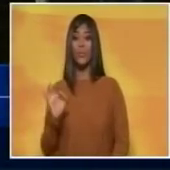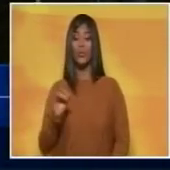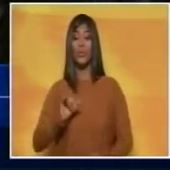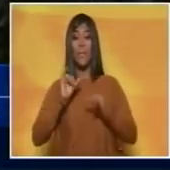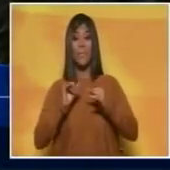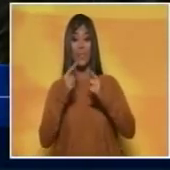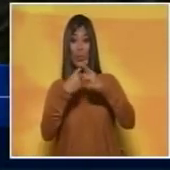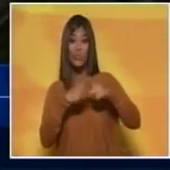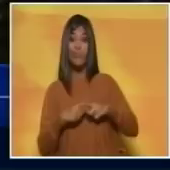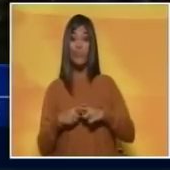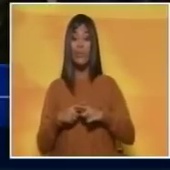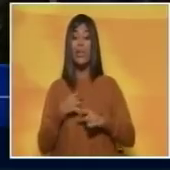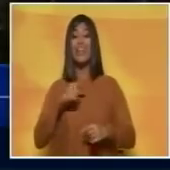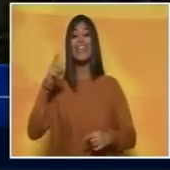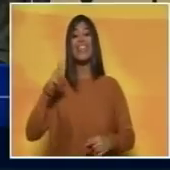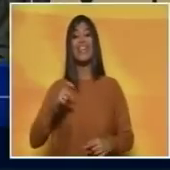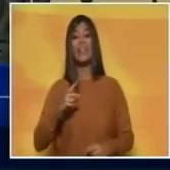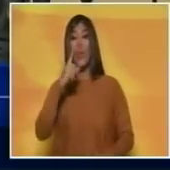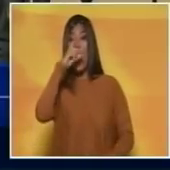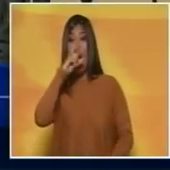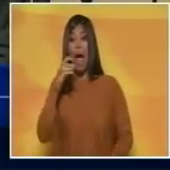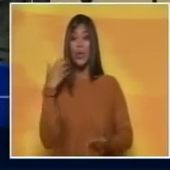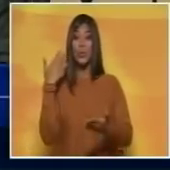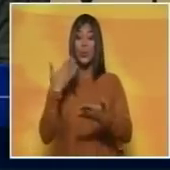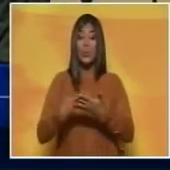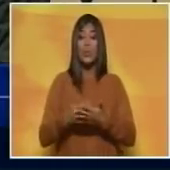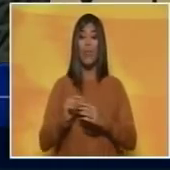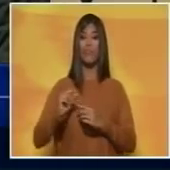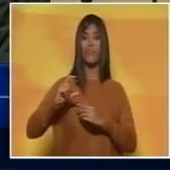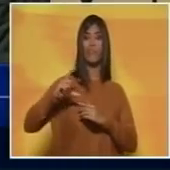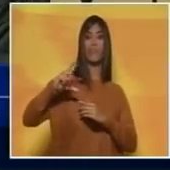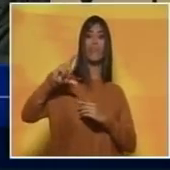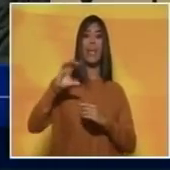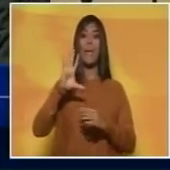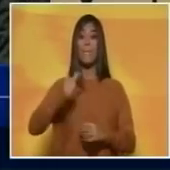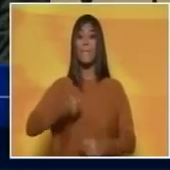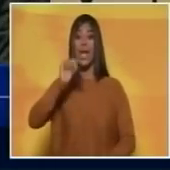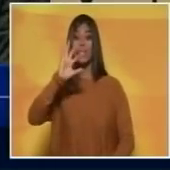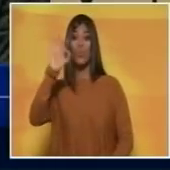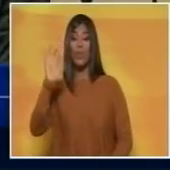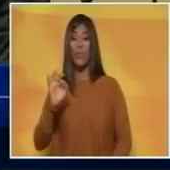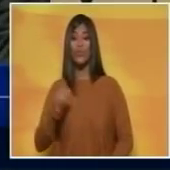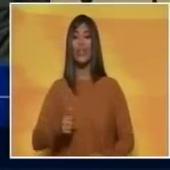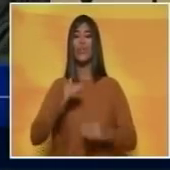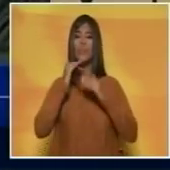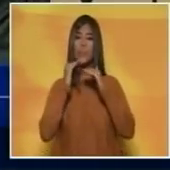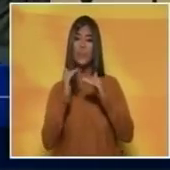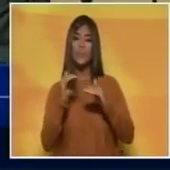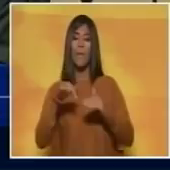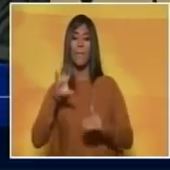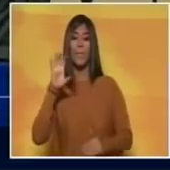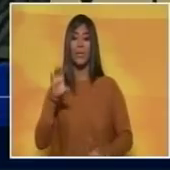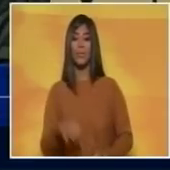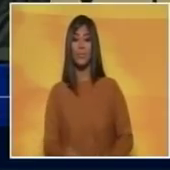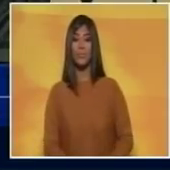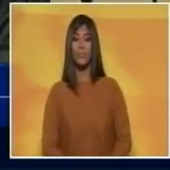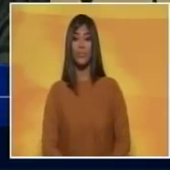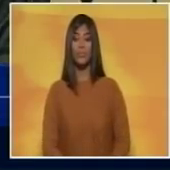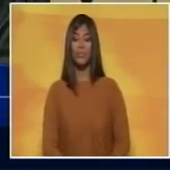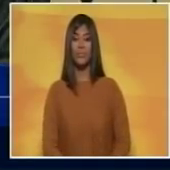estas cifras, aseguró que se requiere de un año con inflaciones inferiores al 50% para estabilizar al país. El